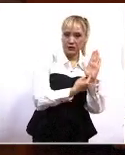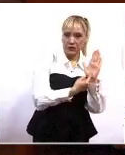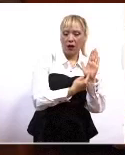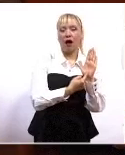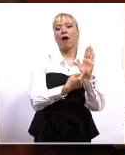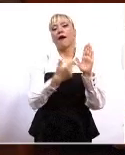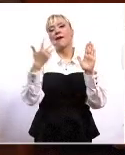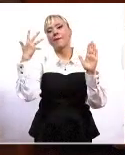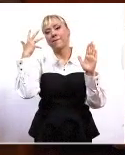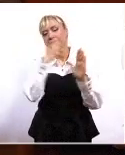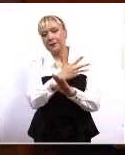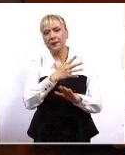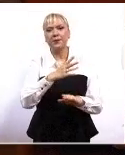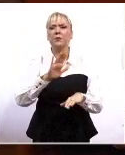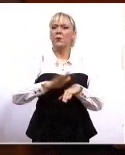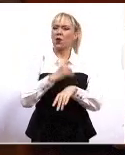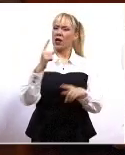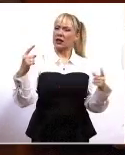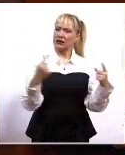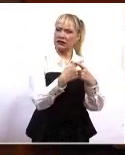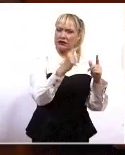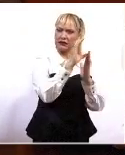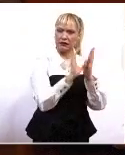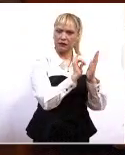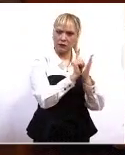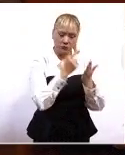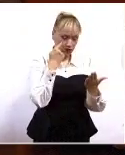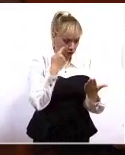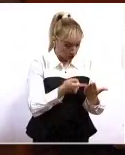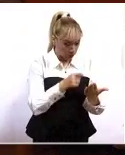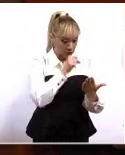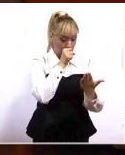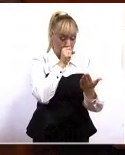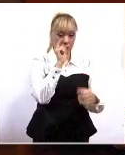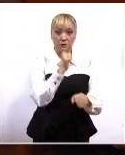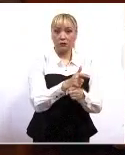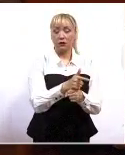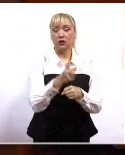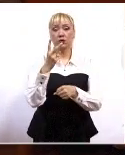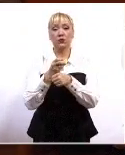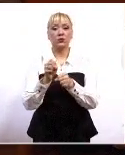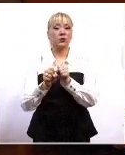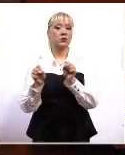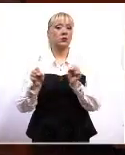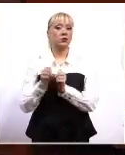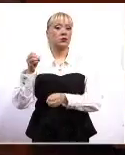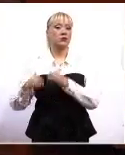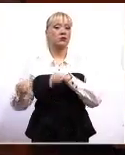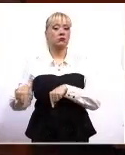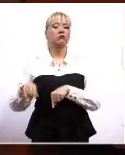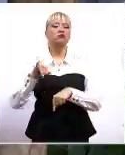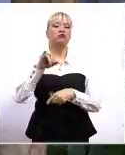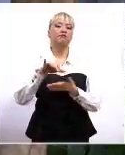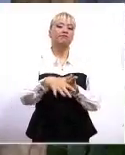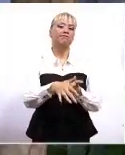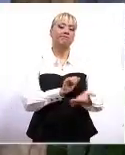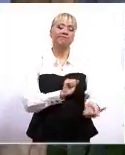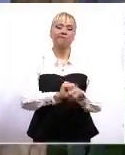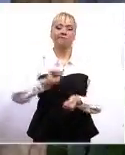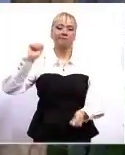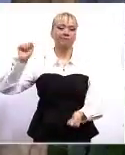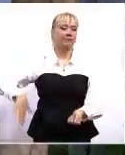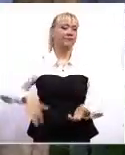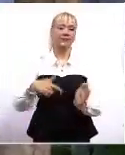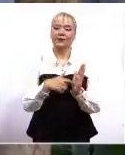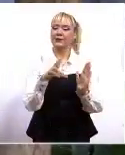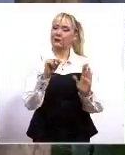consecuencia, el problema de inconstitucionalidad advertido por la segunda sala ha quedado superado con la derogación de la norma analizada. Para el canal